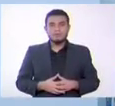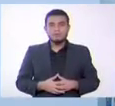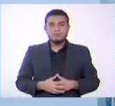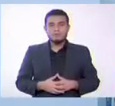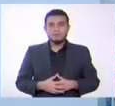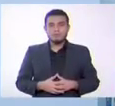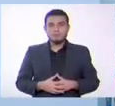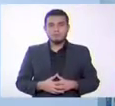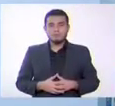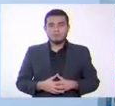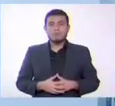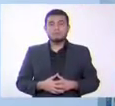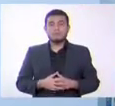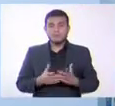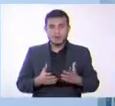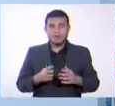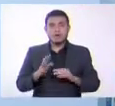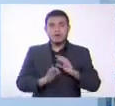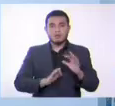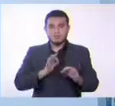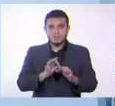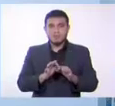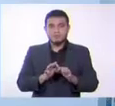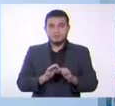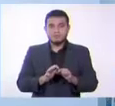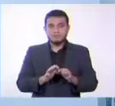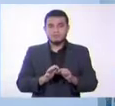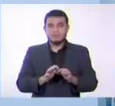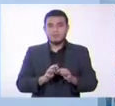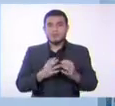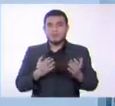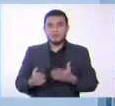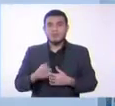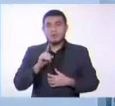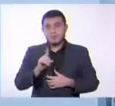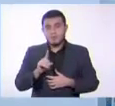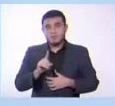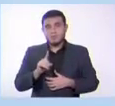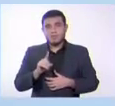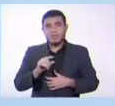caso, cada átomo aporta un electrón.